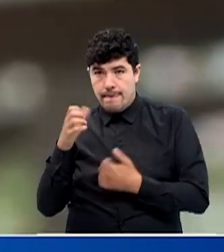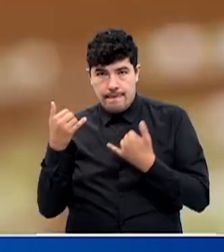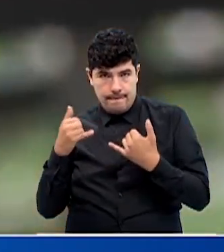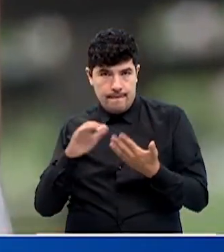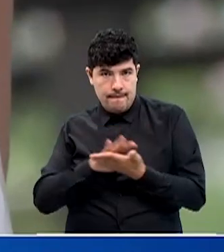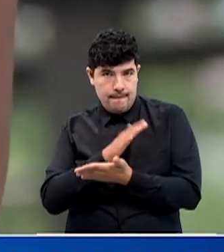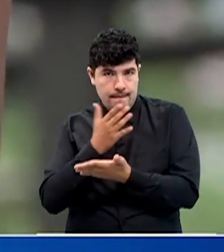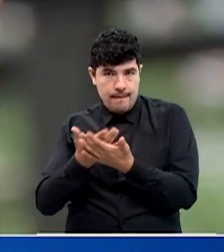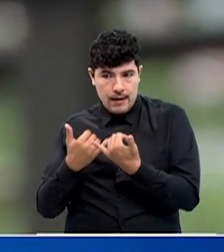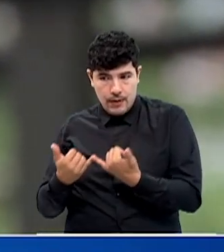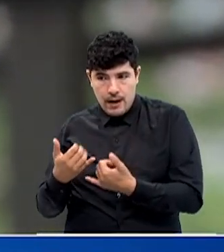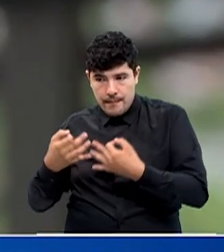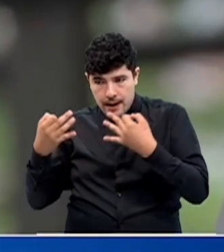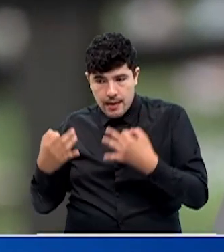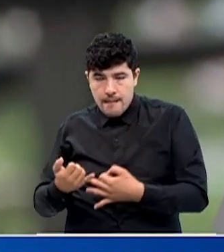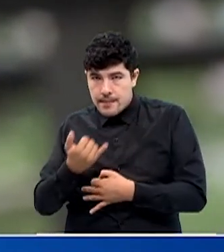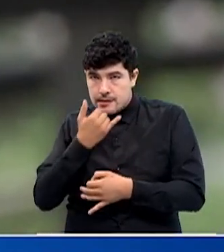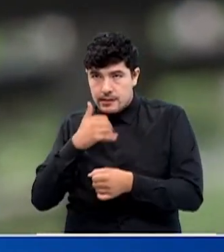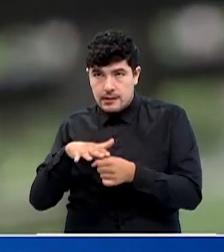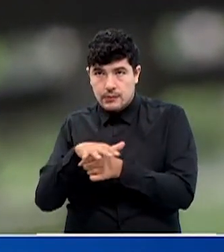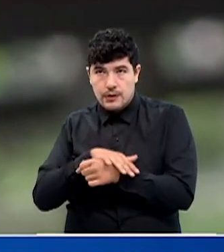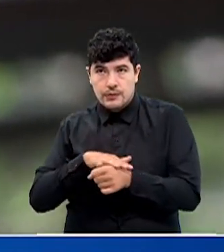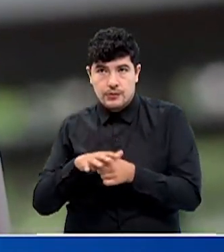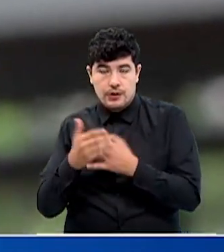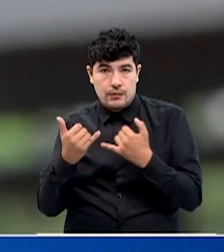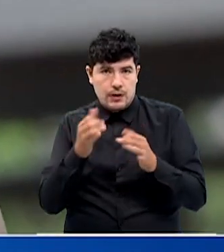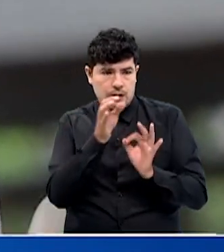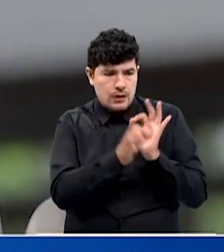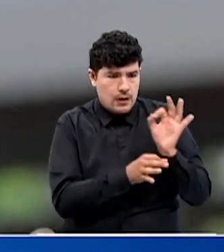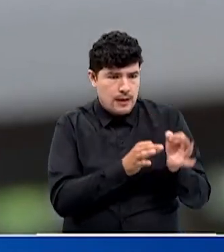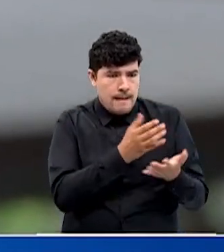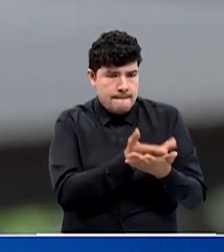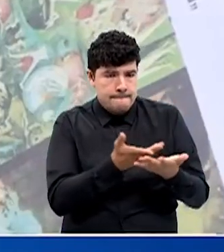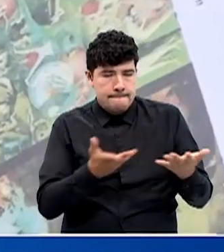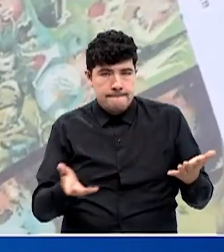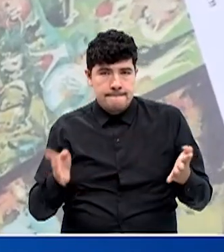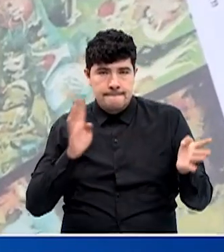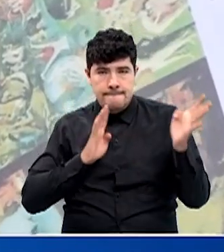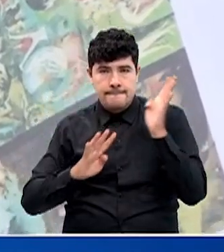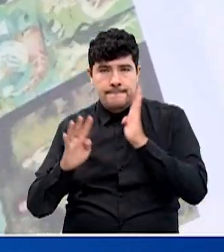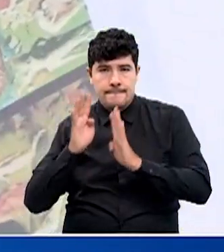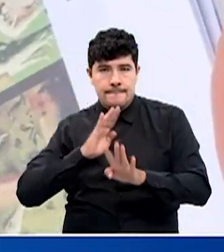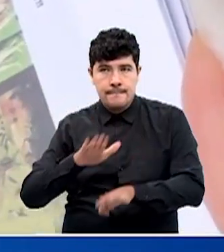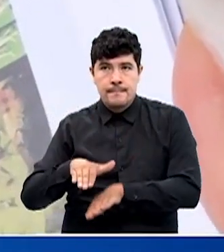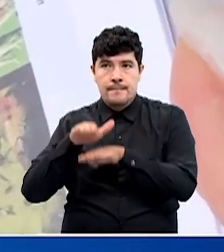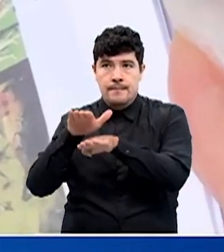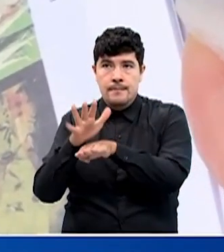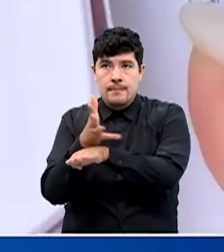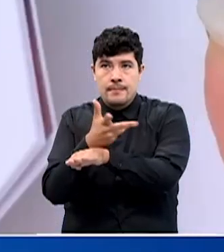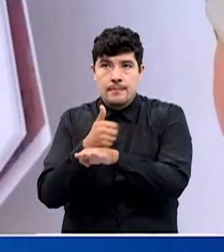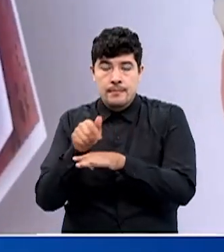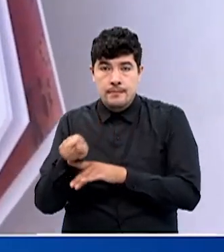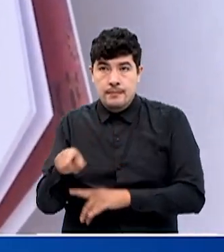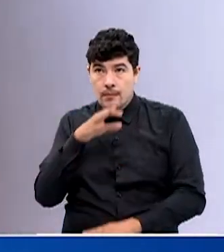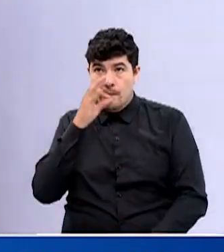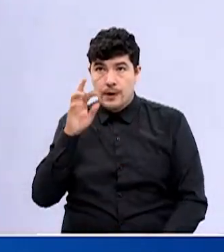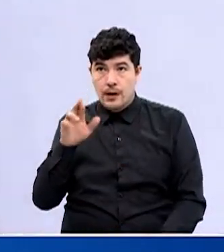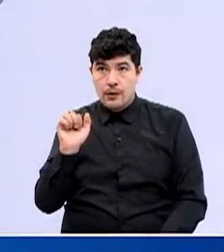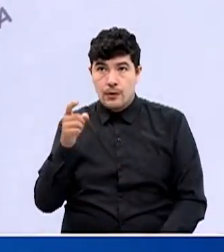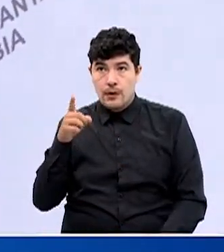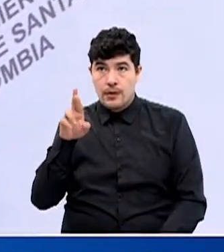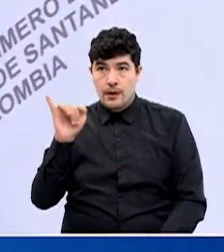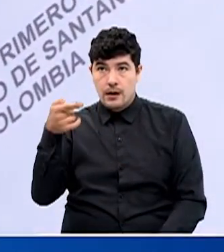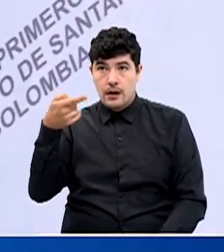actual. A través de una cuidadosa selección de objetos, ilustraciones y representaciones artísticas, don Rodrigo ha dedicado más de una década